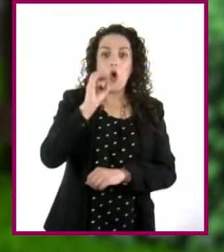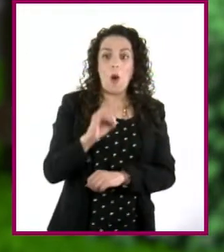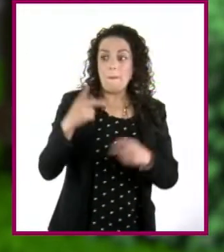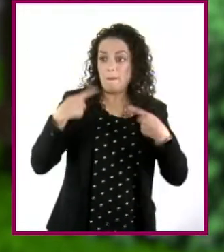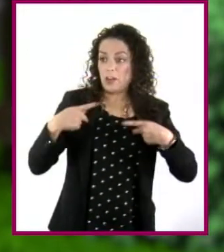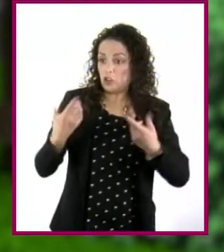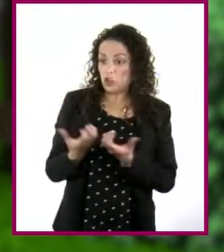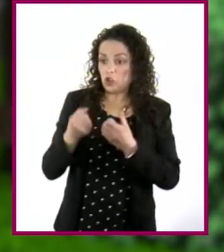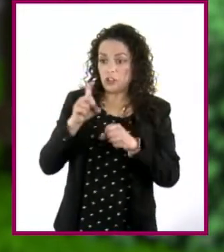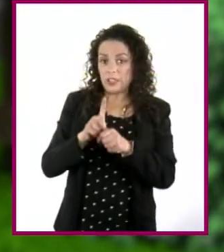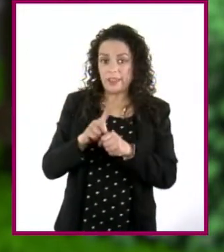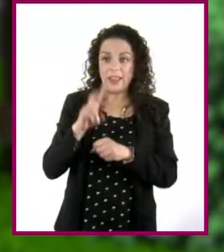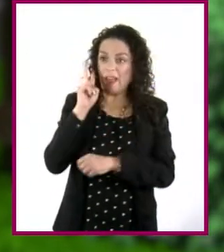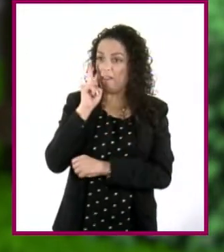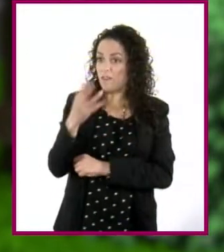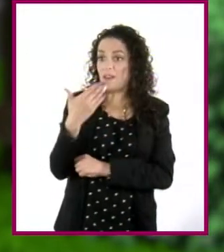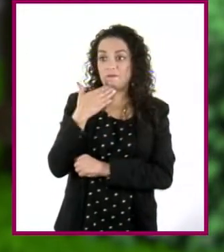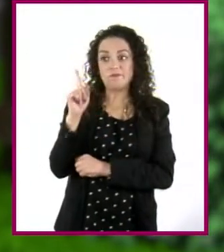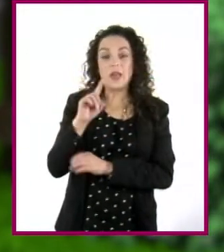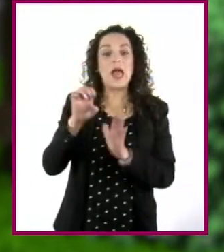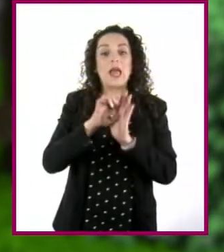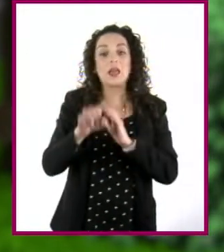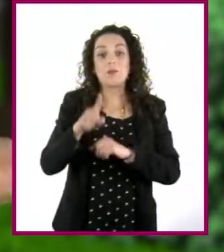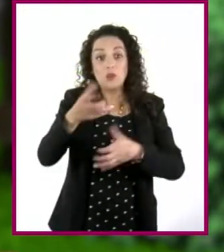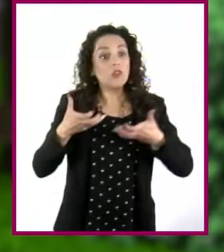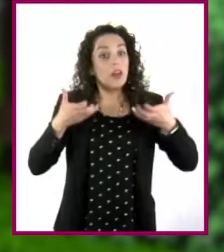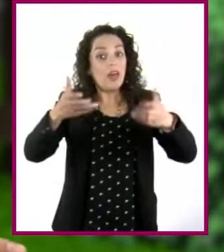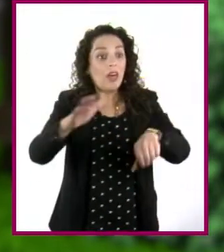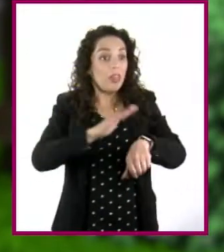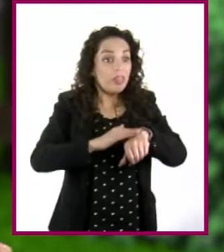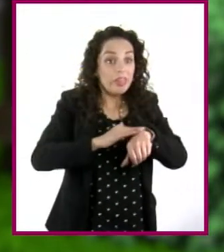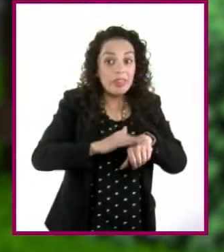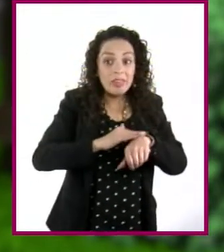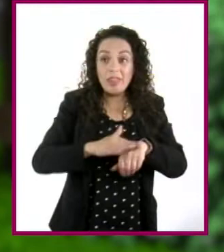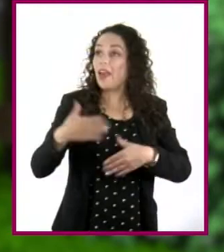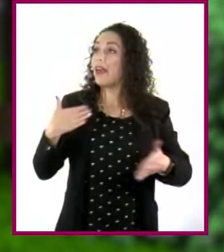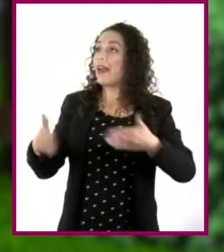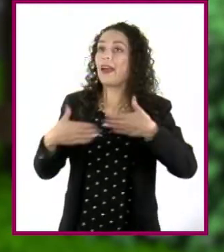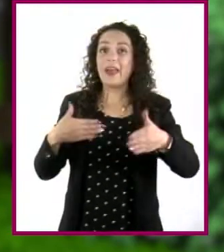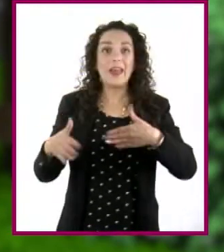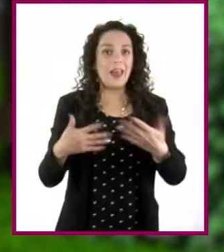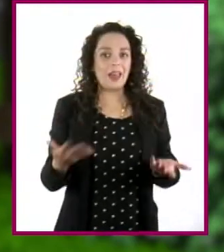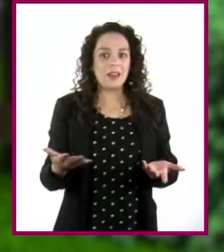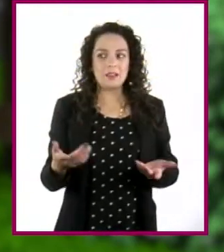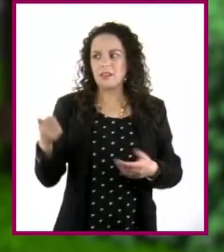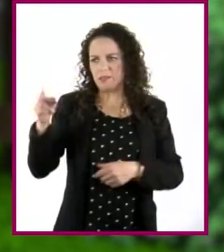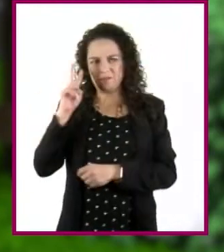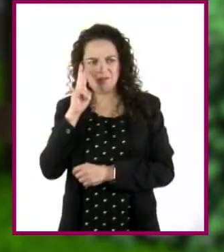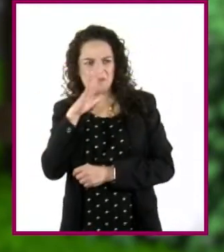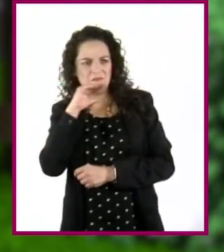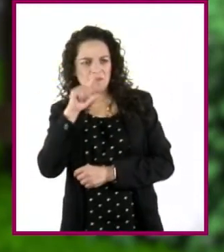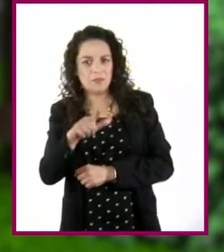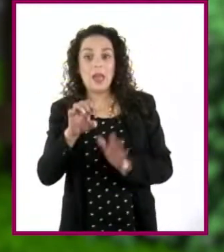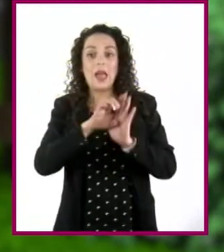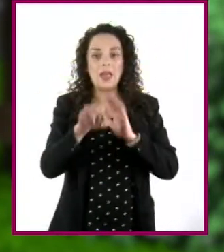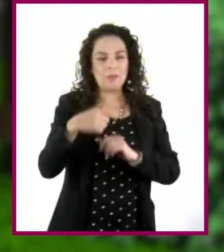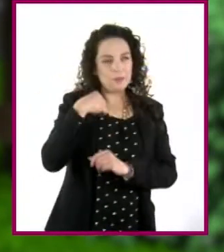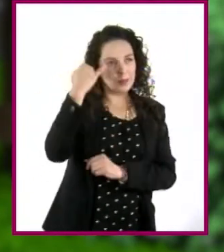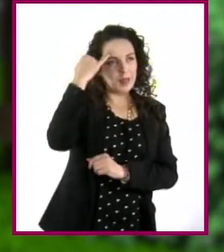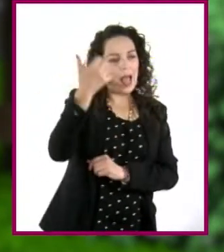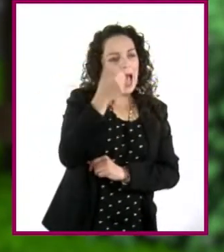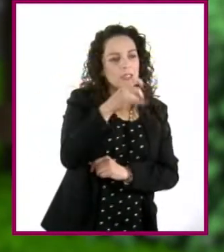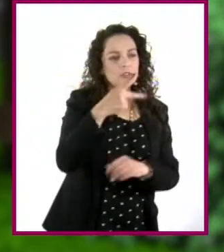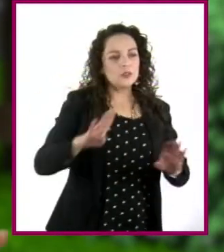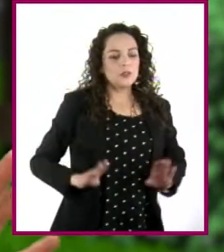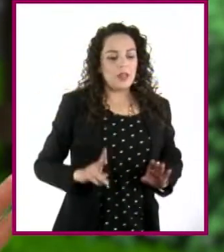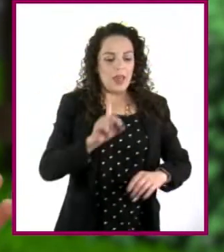vistas. Por ejemplo, andar desnudo por la calle, como me imagino que andaría Diógenes, el cínico del que nos contó el señor Villasana, que